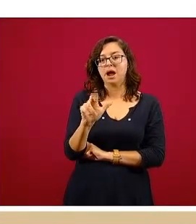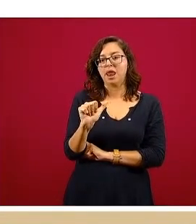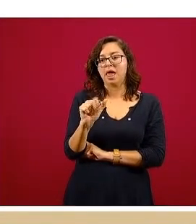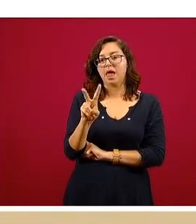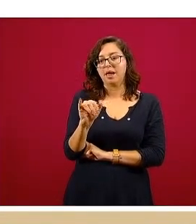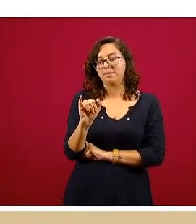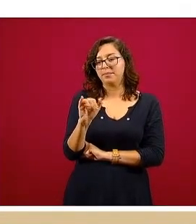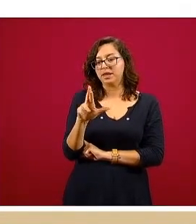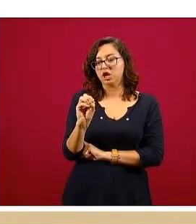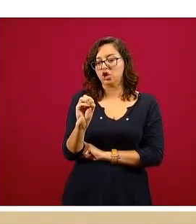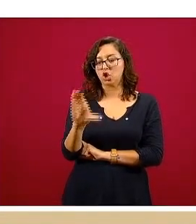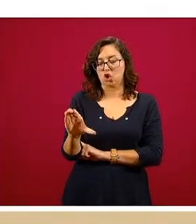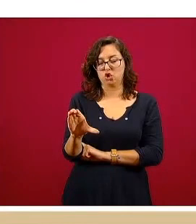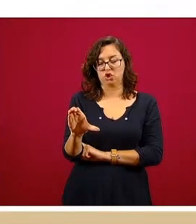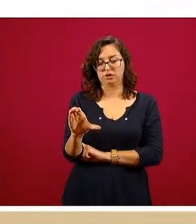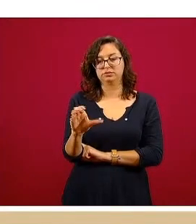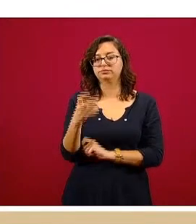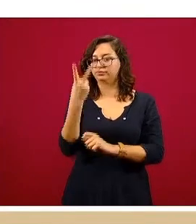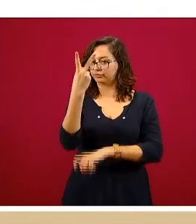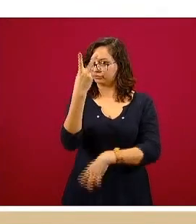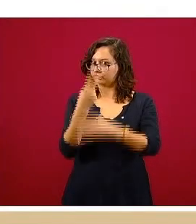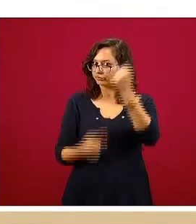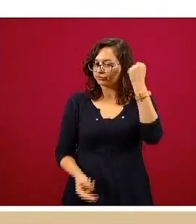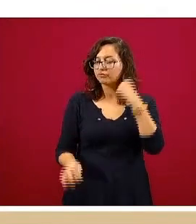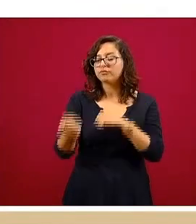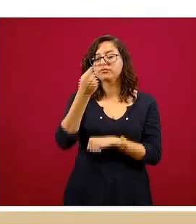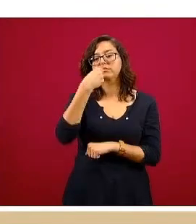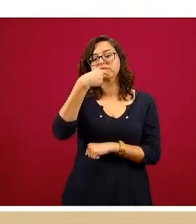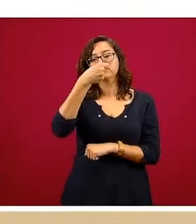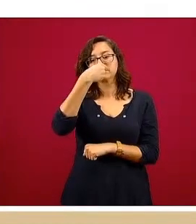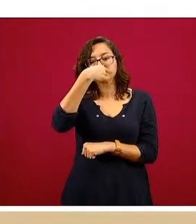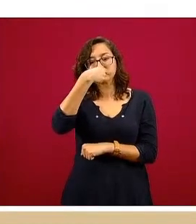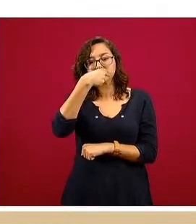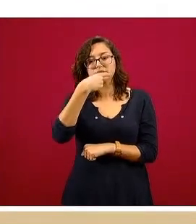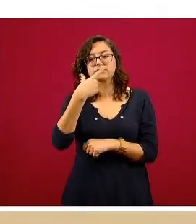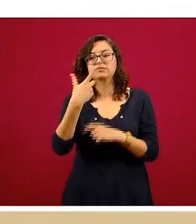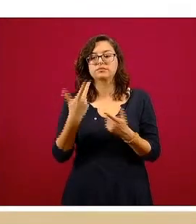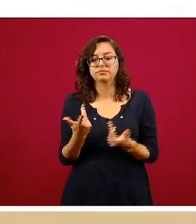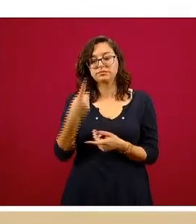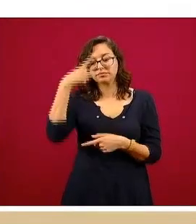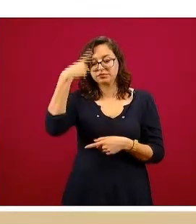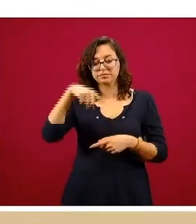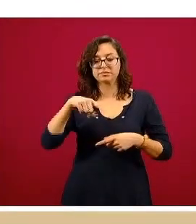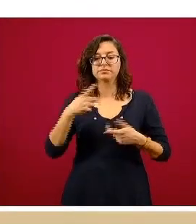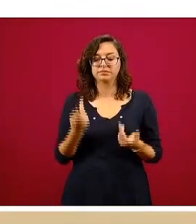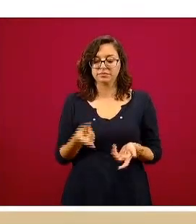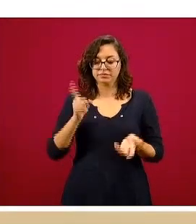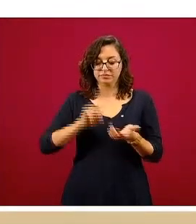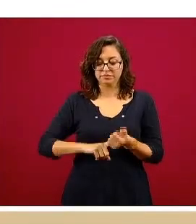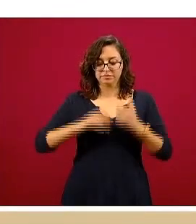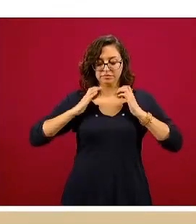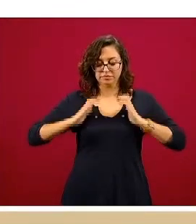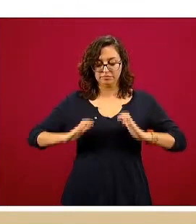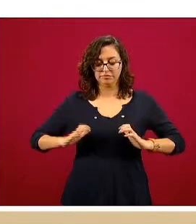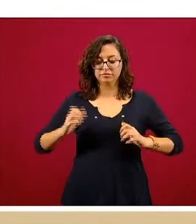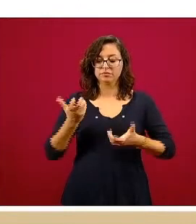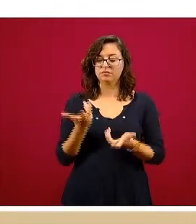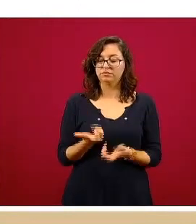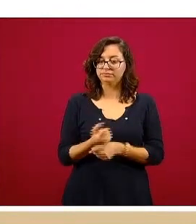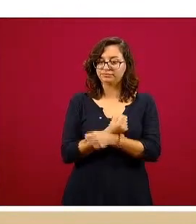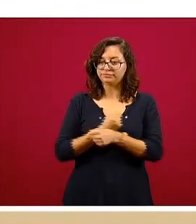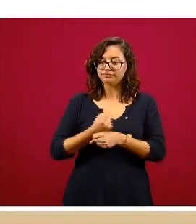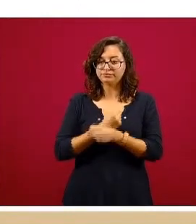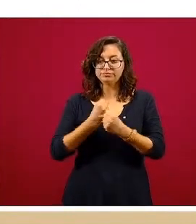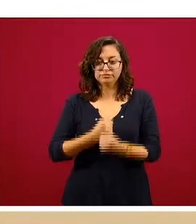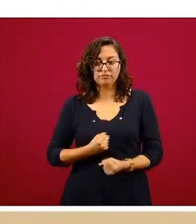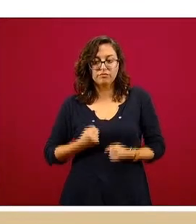El Maraviroc es un fármaco que tiene capacidad de modular la respuesta inmunológica de